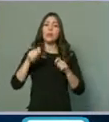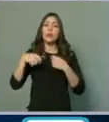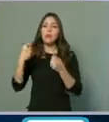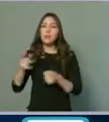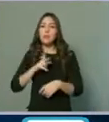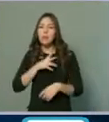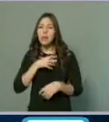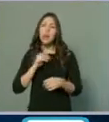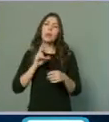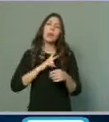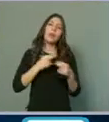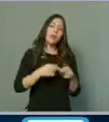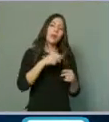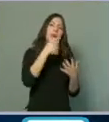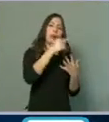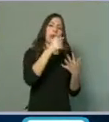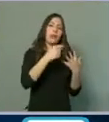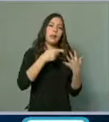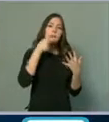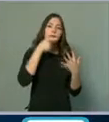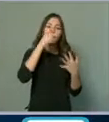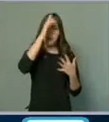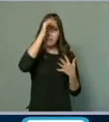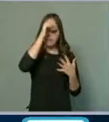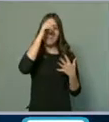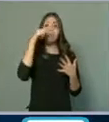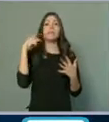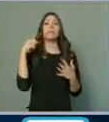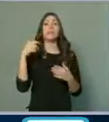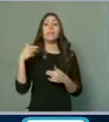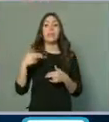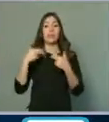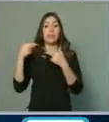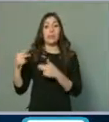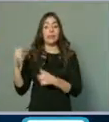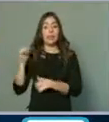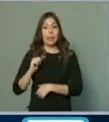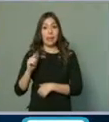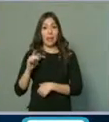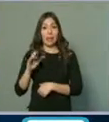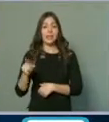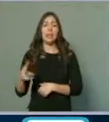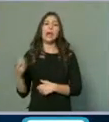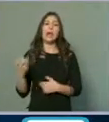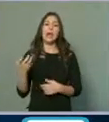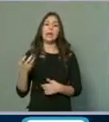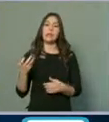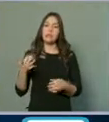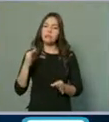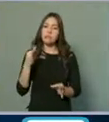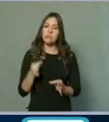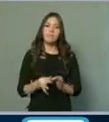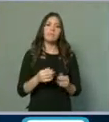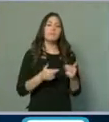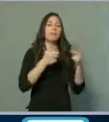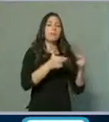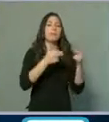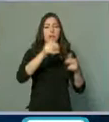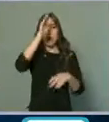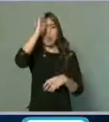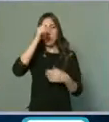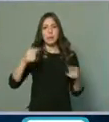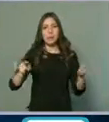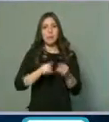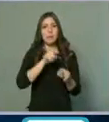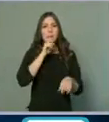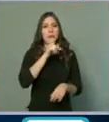ejemplo, alguien muere y no tiene, como dices, o sea, no asigna un albacea? De esta elección entre los herederos,